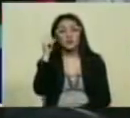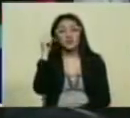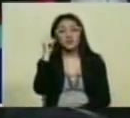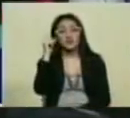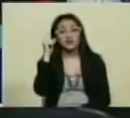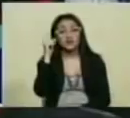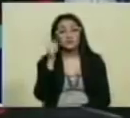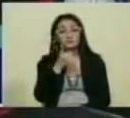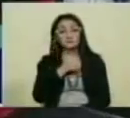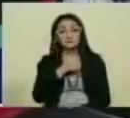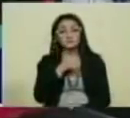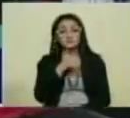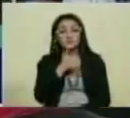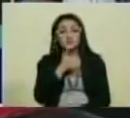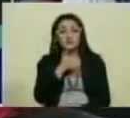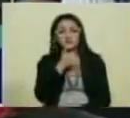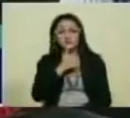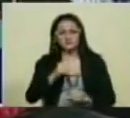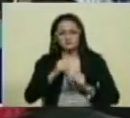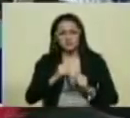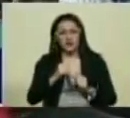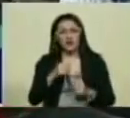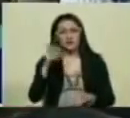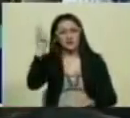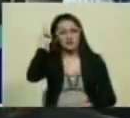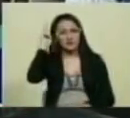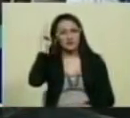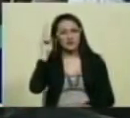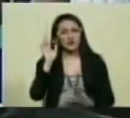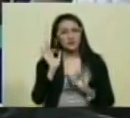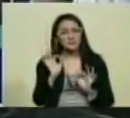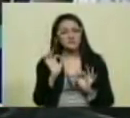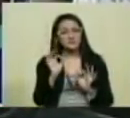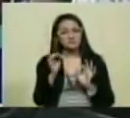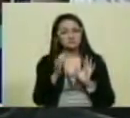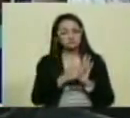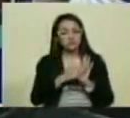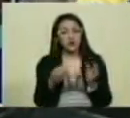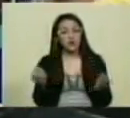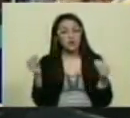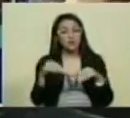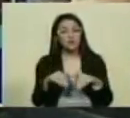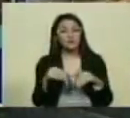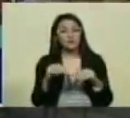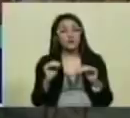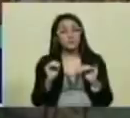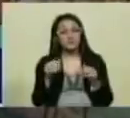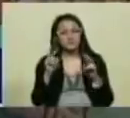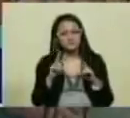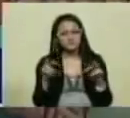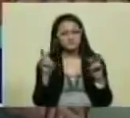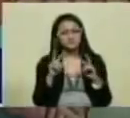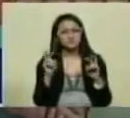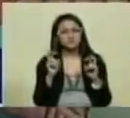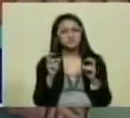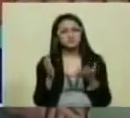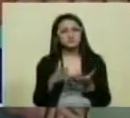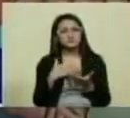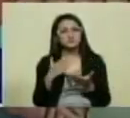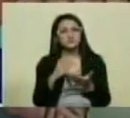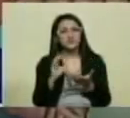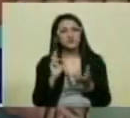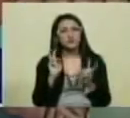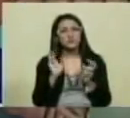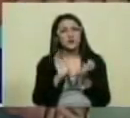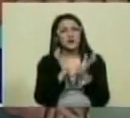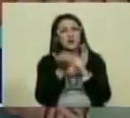la Resistencia Indígena, conforme a lo acordado en el presente decreto, e iniciar la revisión de los textos escolares sobre geografía e